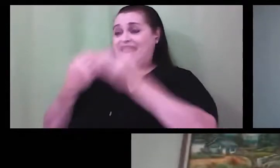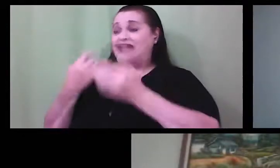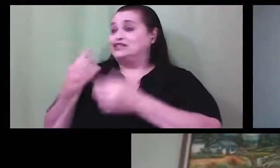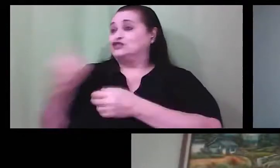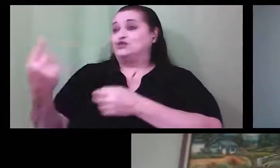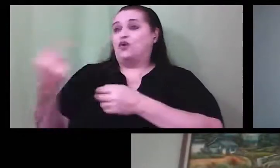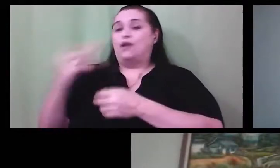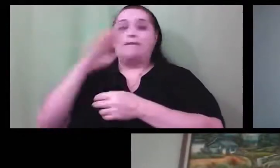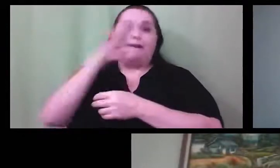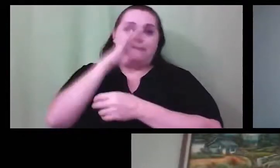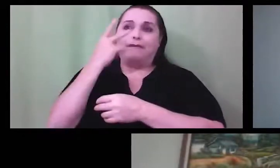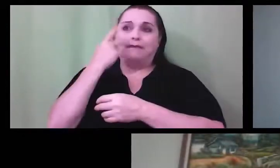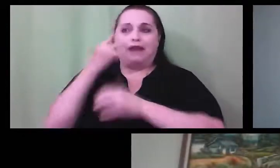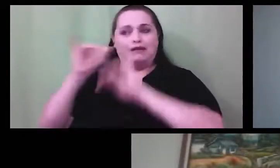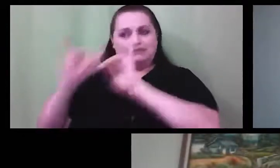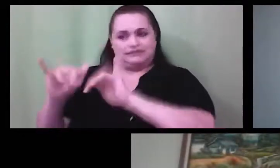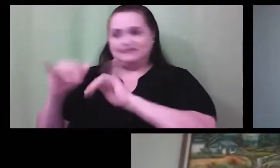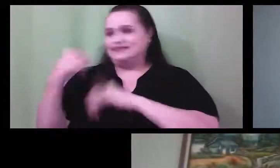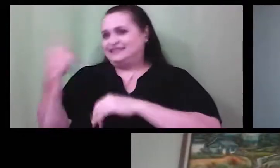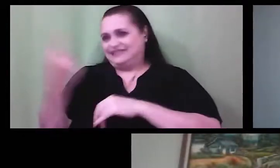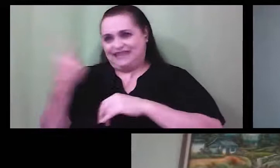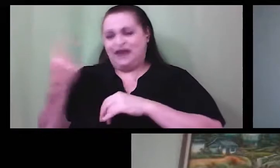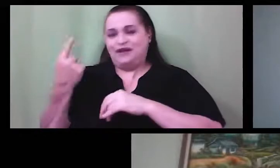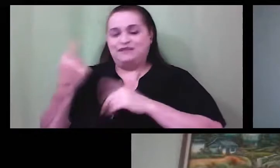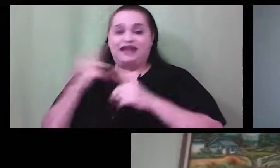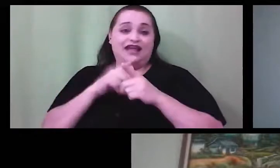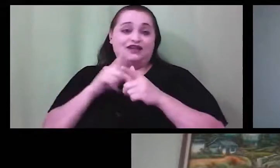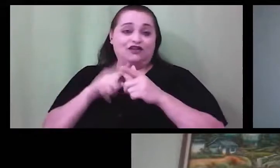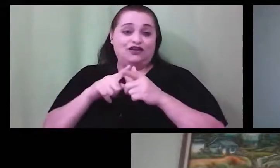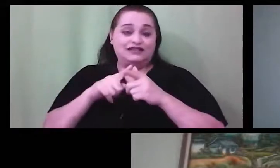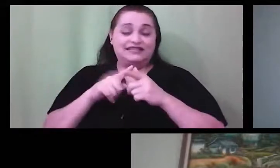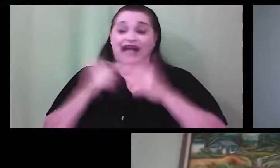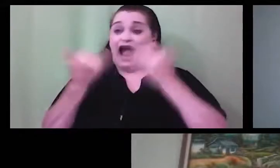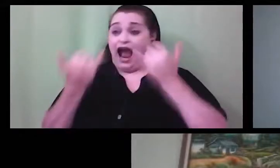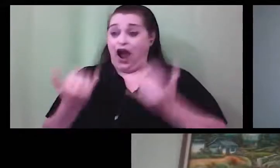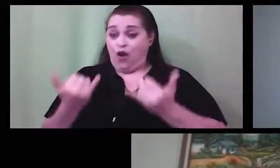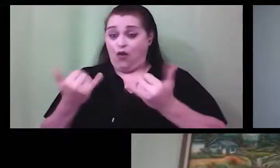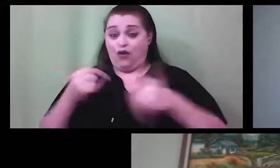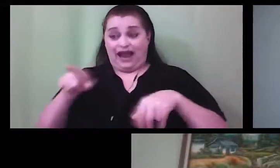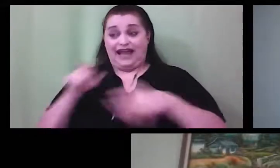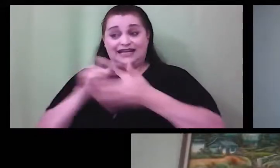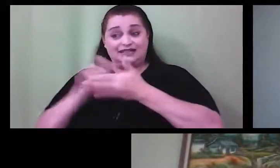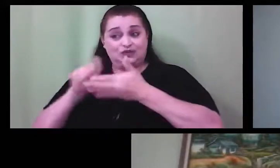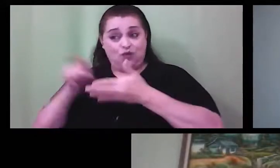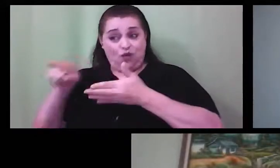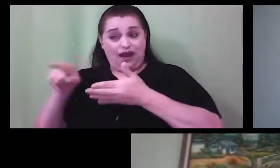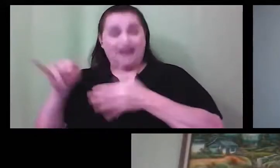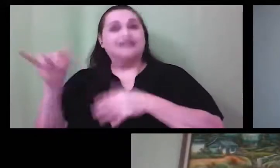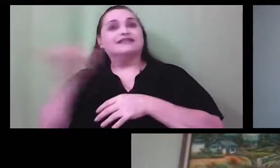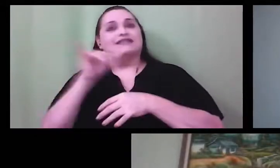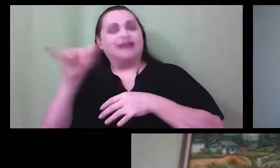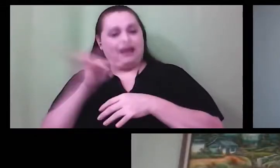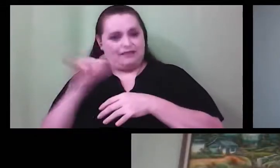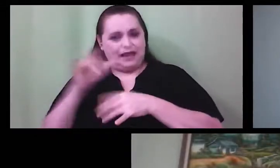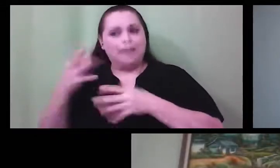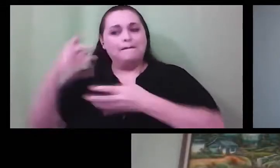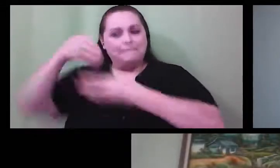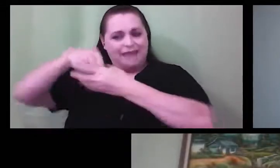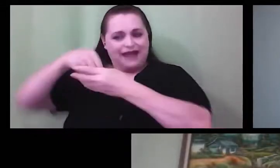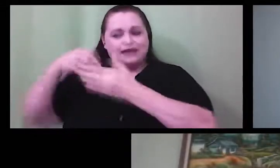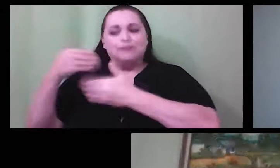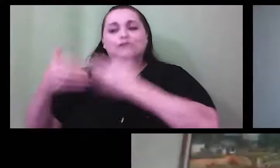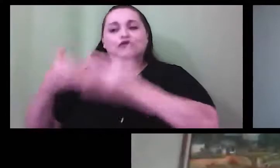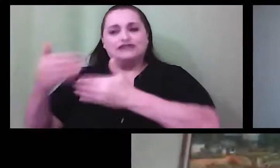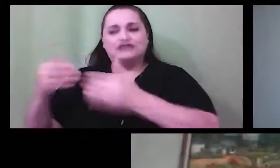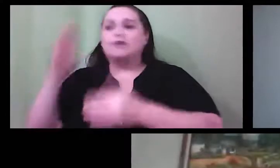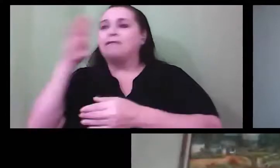o el papá tienen que estar con él. Entonces, ahorita que estamos en esta escuela, también es parte del proceso que la